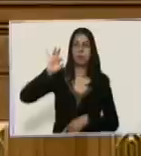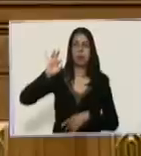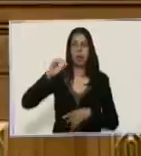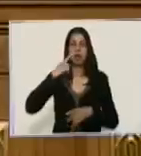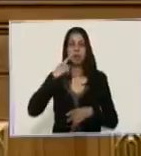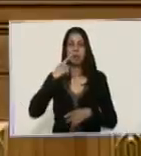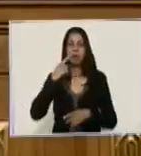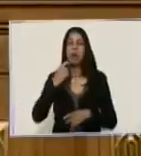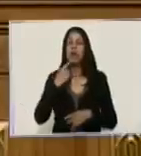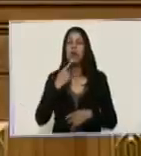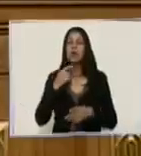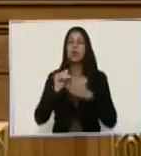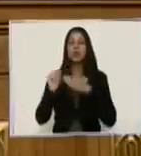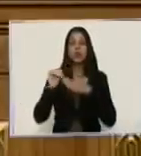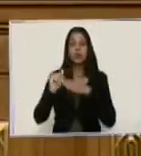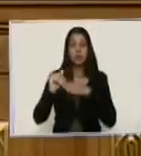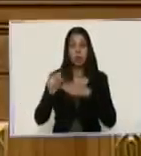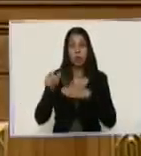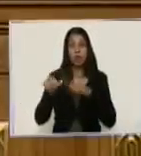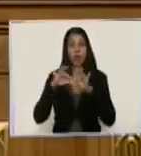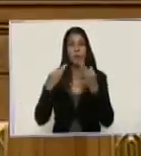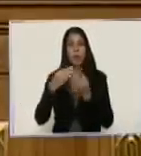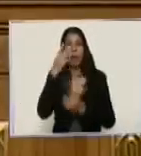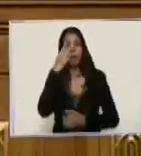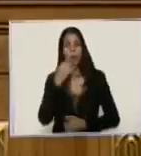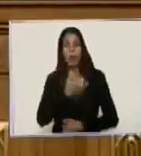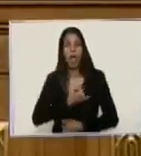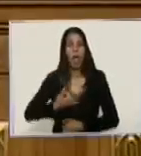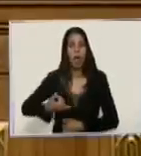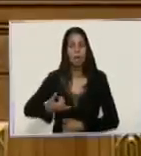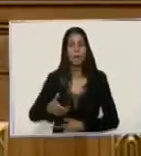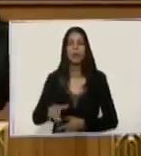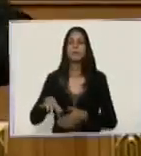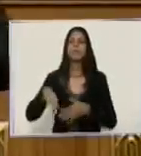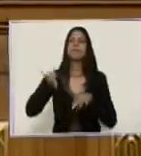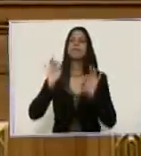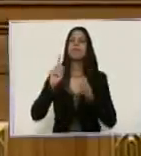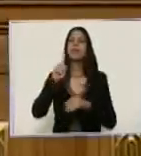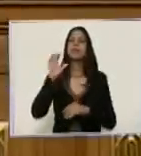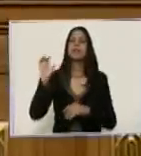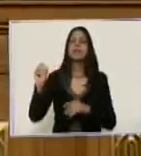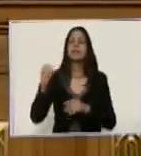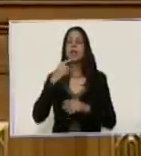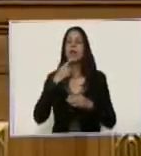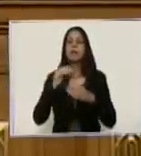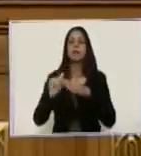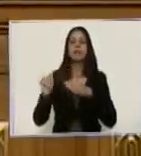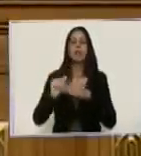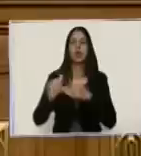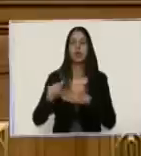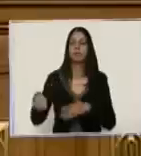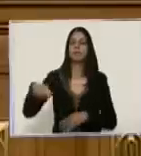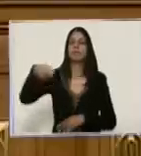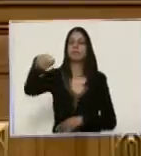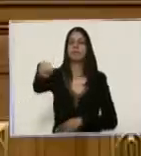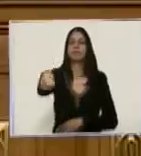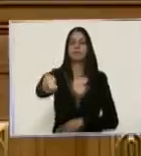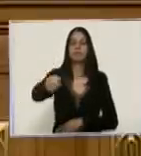que necesitaba comer. Ahora, como siempre se muestra la oligarquía y los